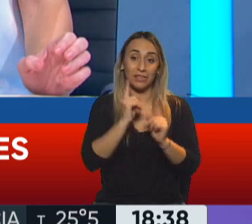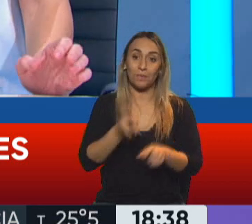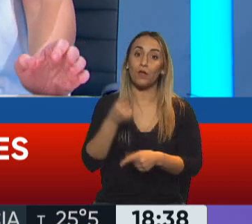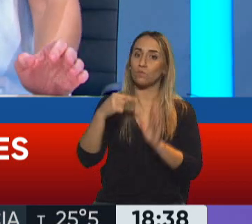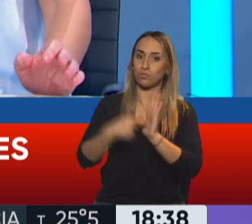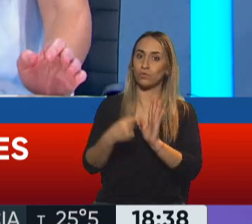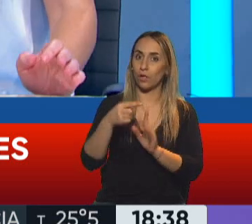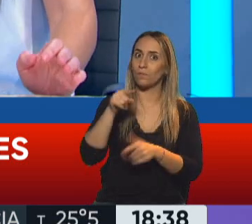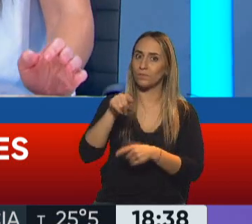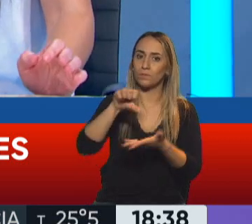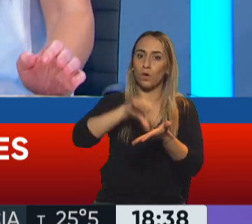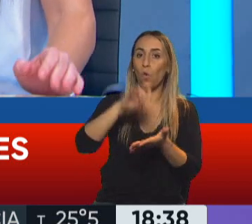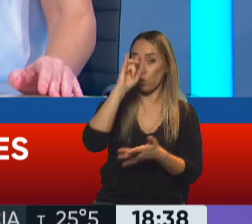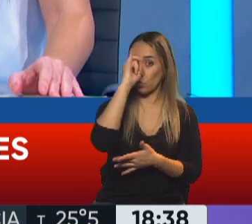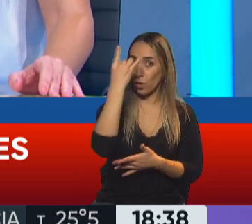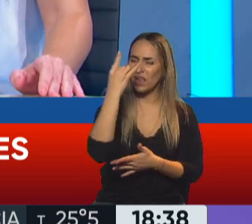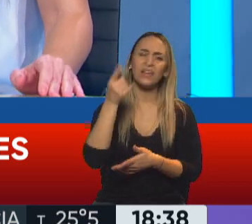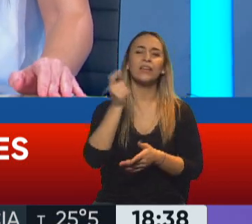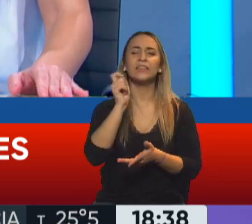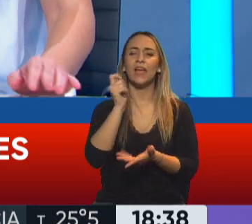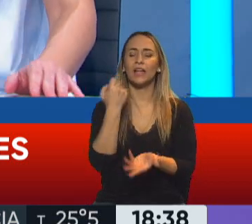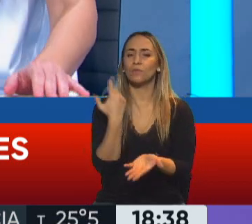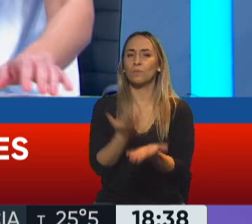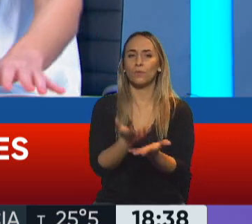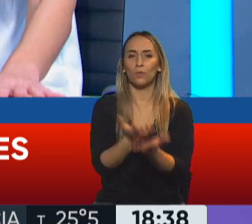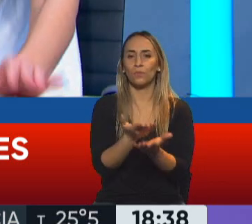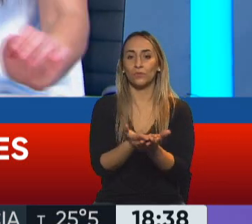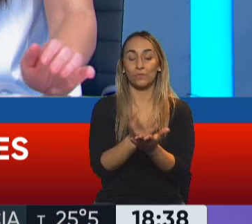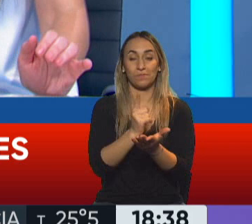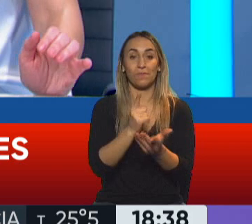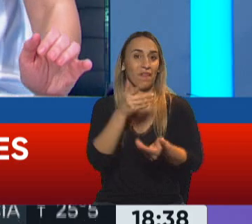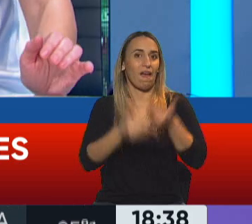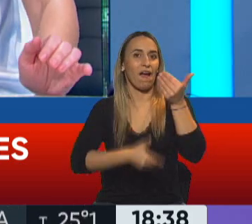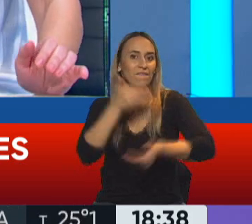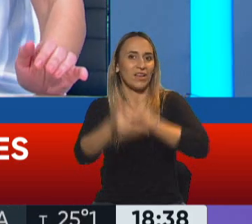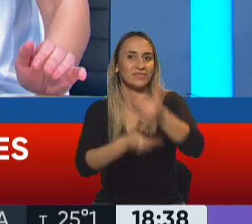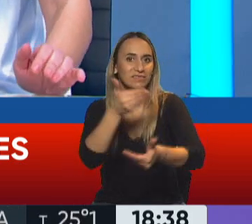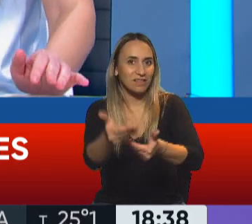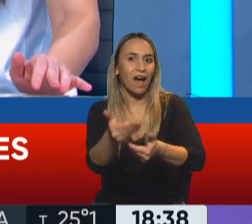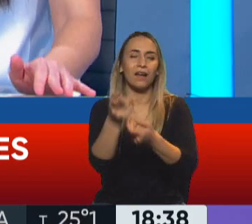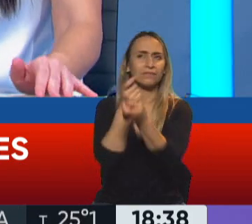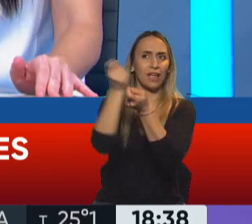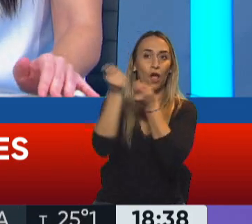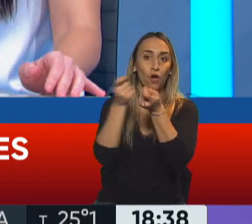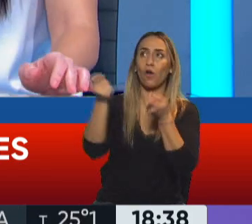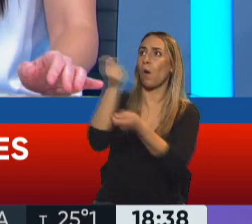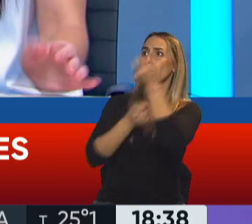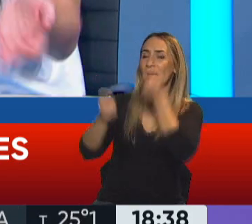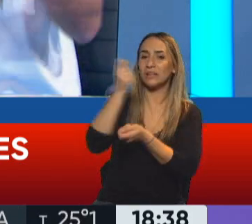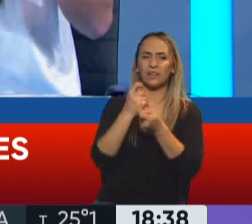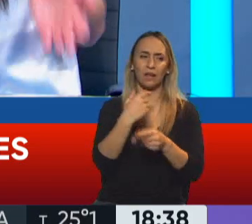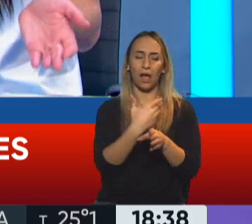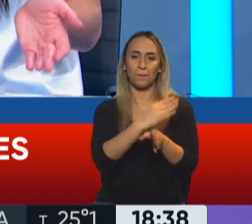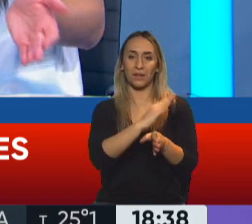que lo mencionabas vos. ¿Quién llevó esta posición de justamente avanzar con una negociación de acuerdos comerciales por fuera del